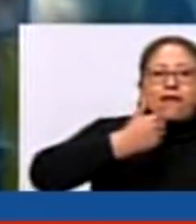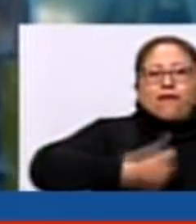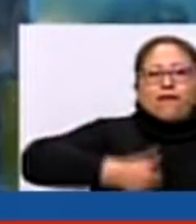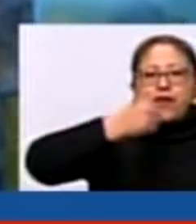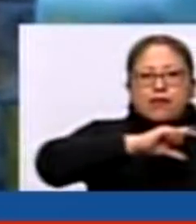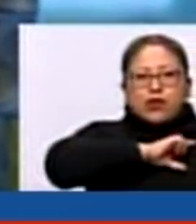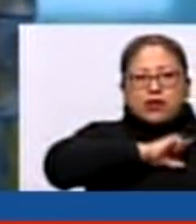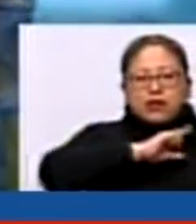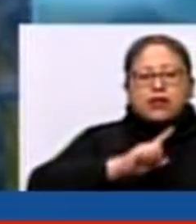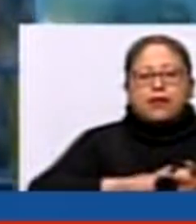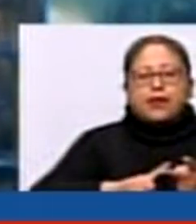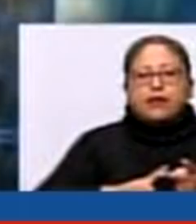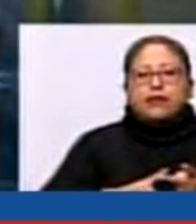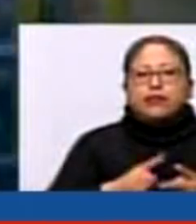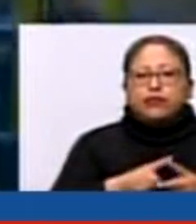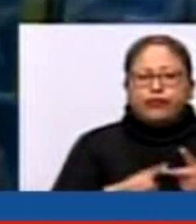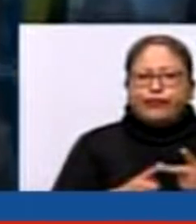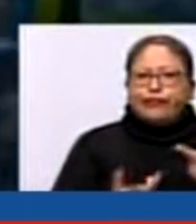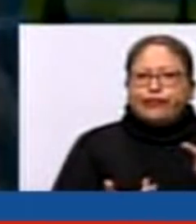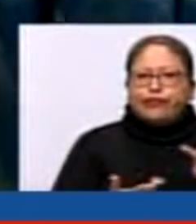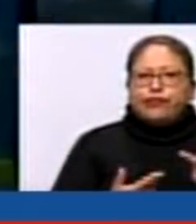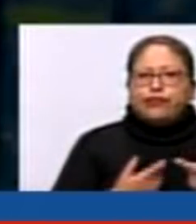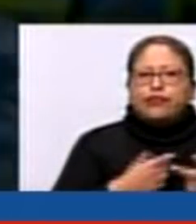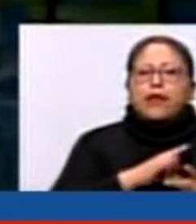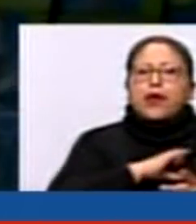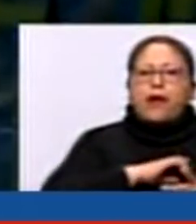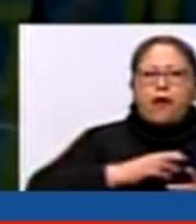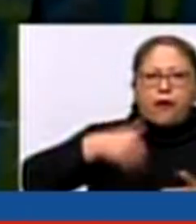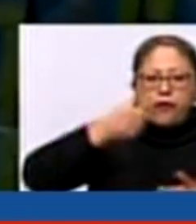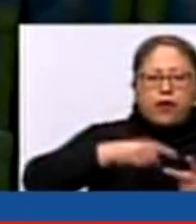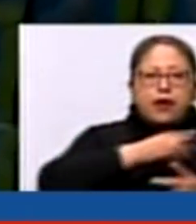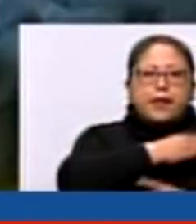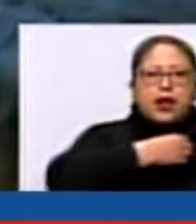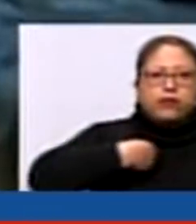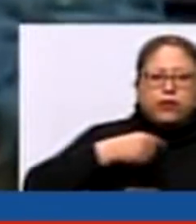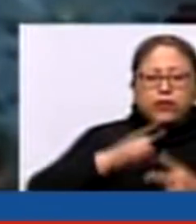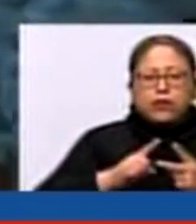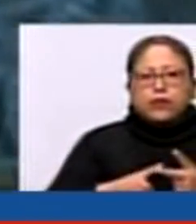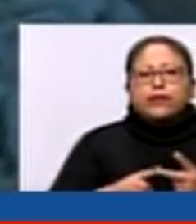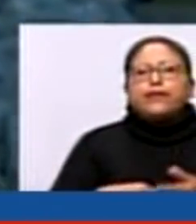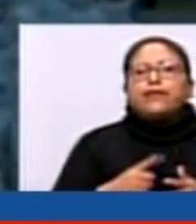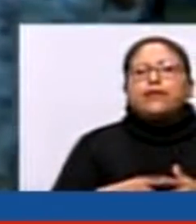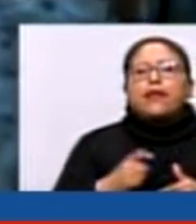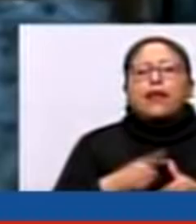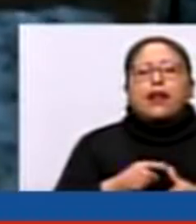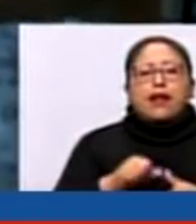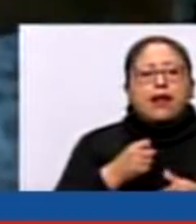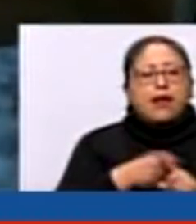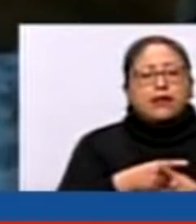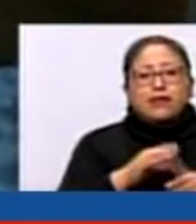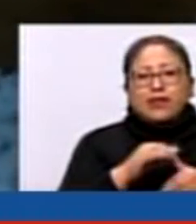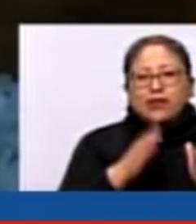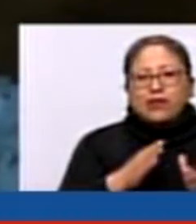el señor Jorge Terceros, excomandante de la Fuerza Aérea, y el ex embajador de